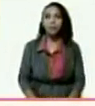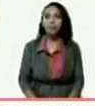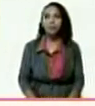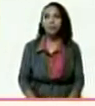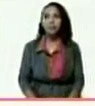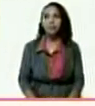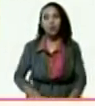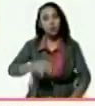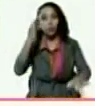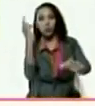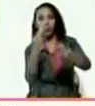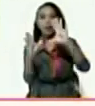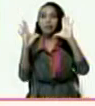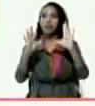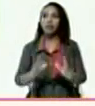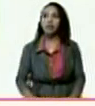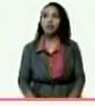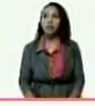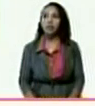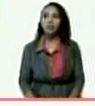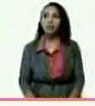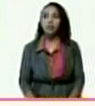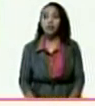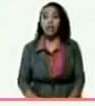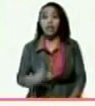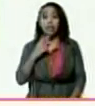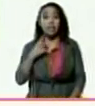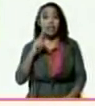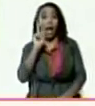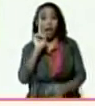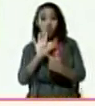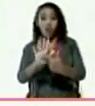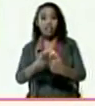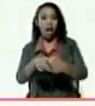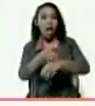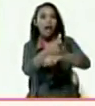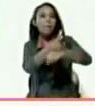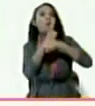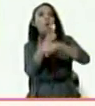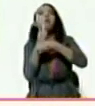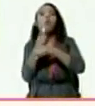¡Qué casualidad! Y sale, no, le dispararon a la camioneta.